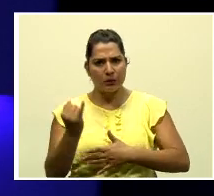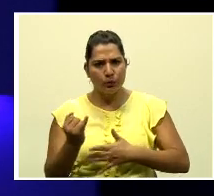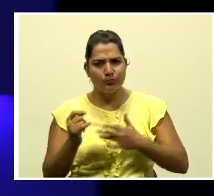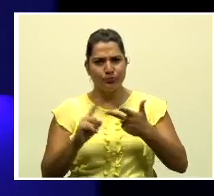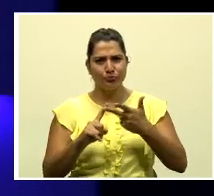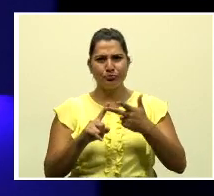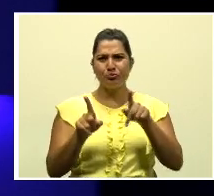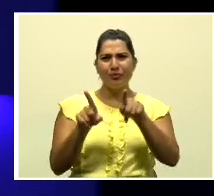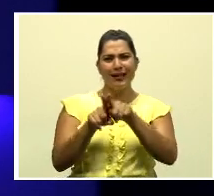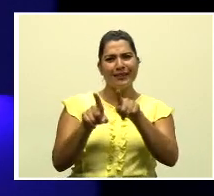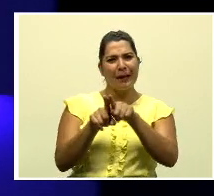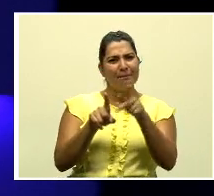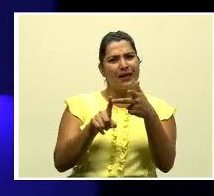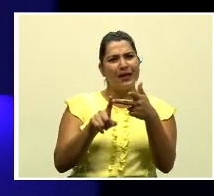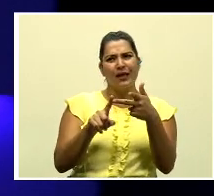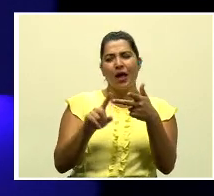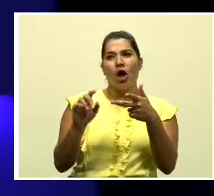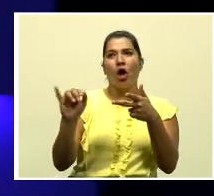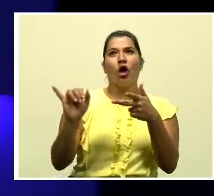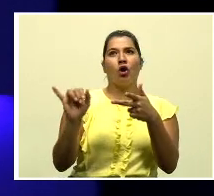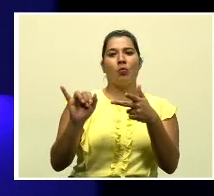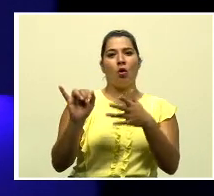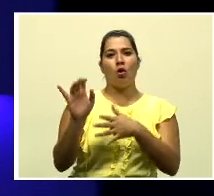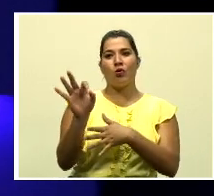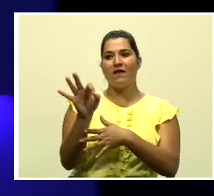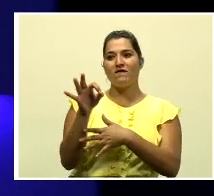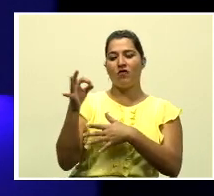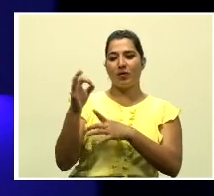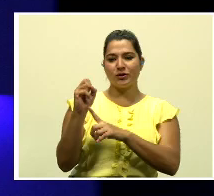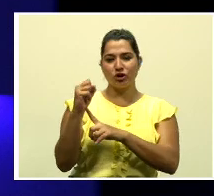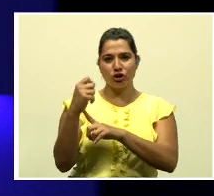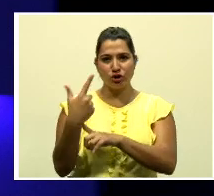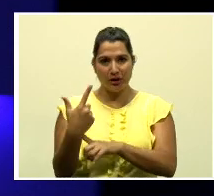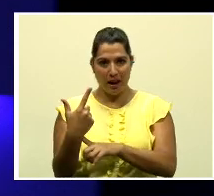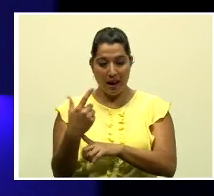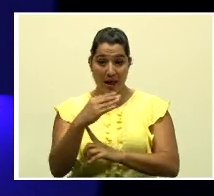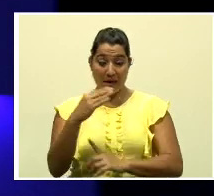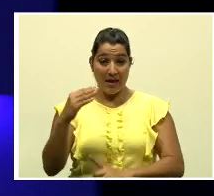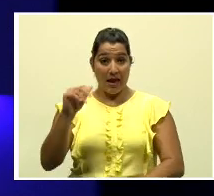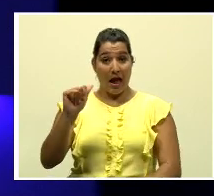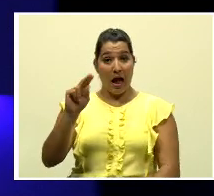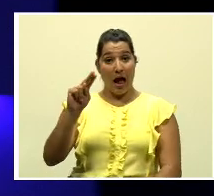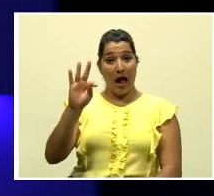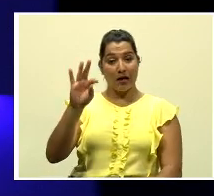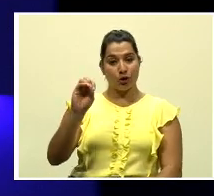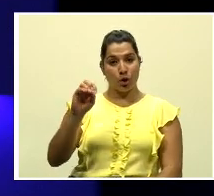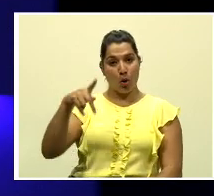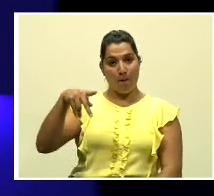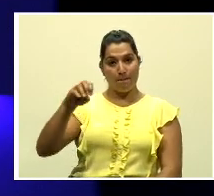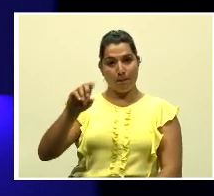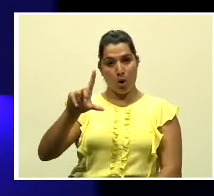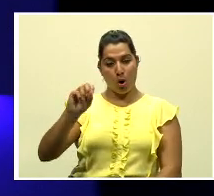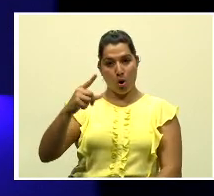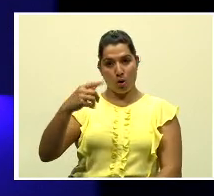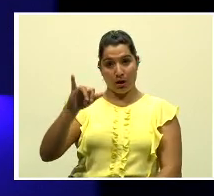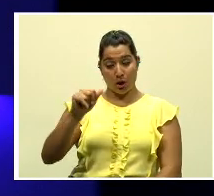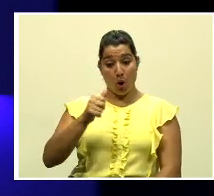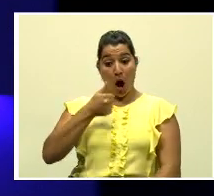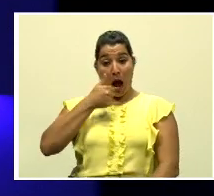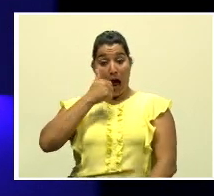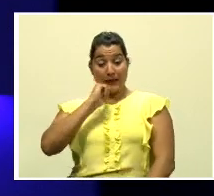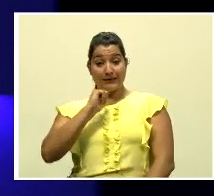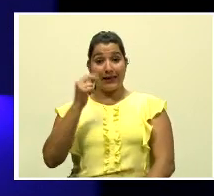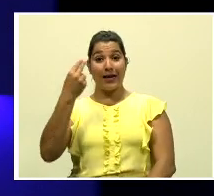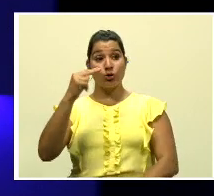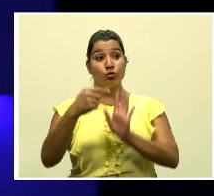como fenómeno social y antropológico. Justamente ayer, las agencias de noticias dieron cuenta de una mujer